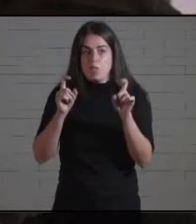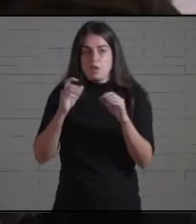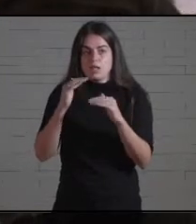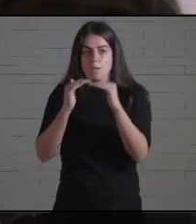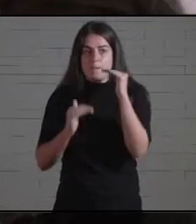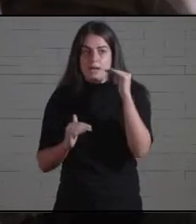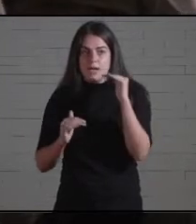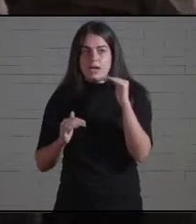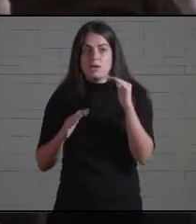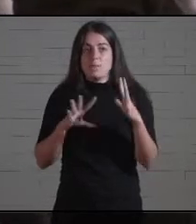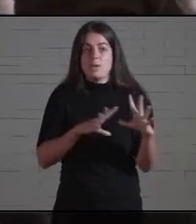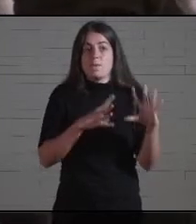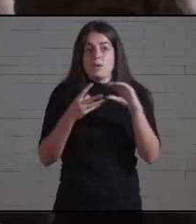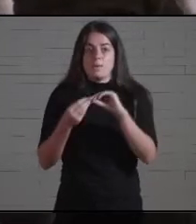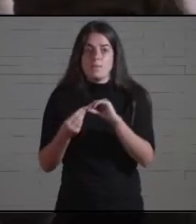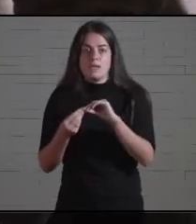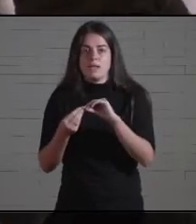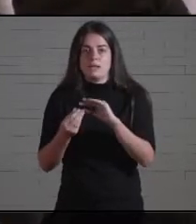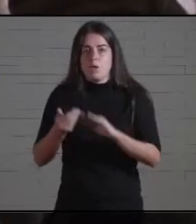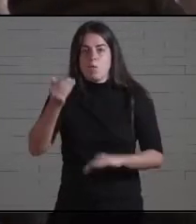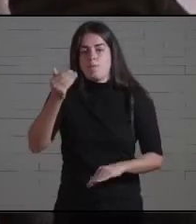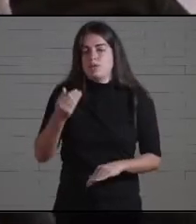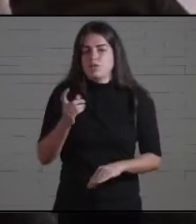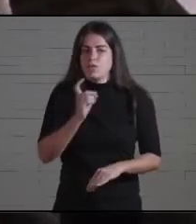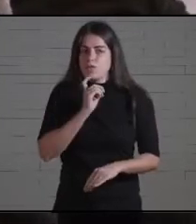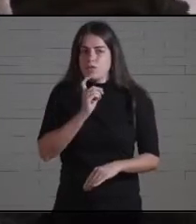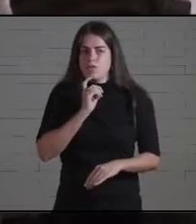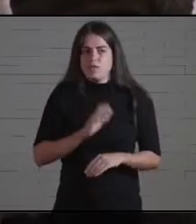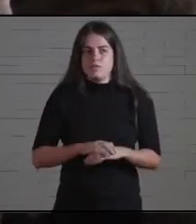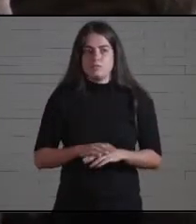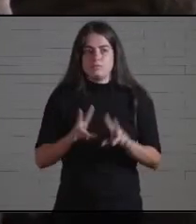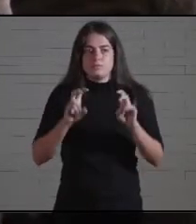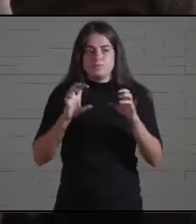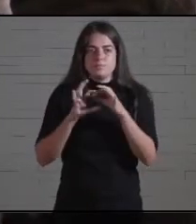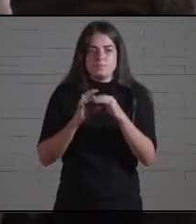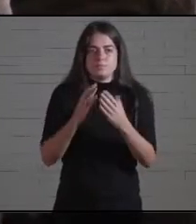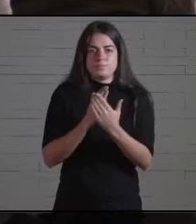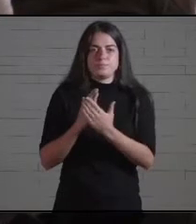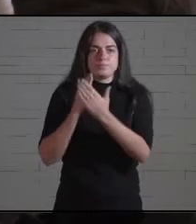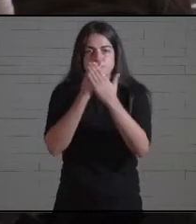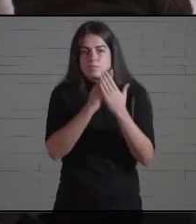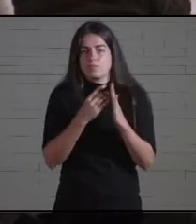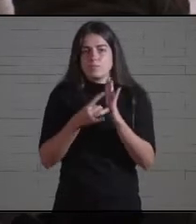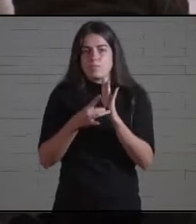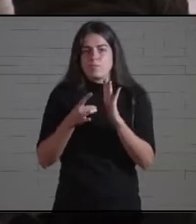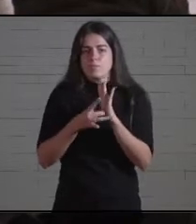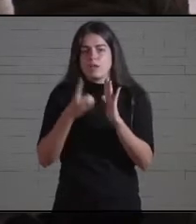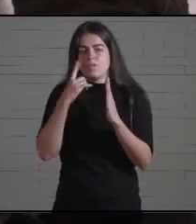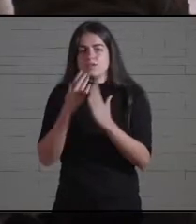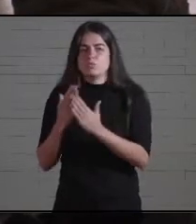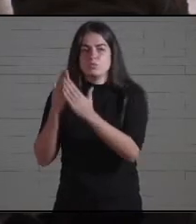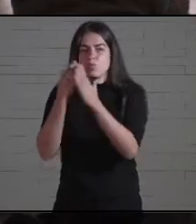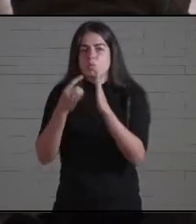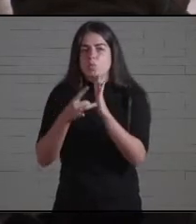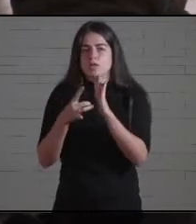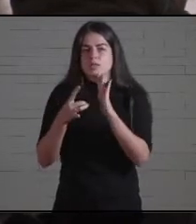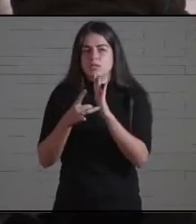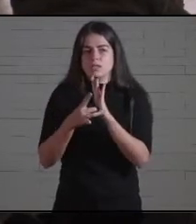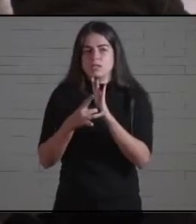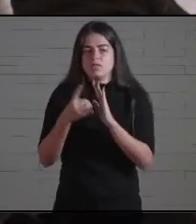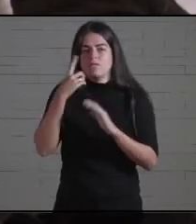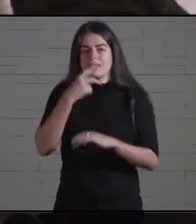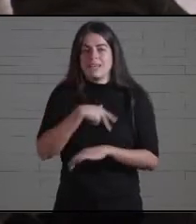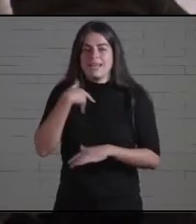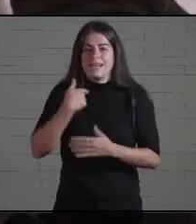muy difícil de implementar de momento. En cuanto a los estudios cualitativos, a ver, un estudio cualitativo no se puede generalizar a